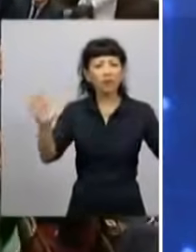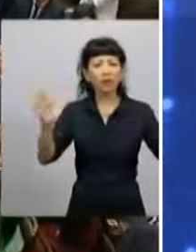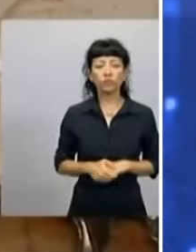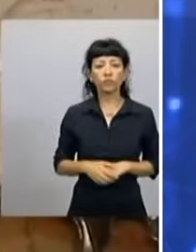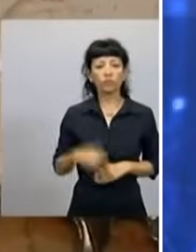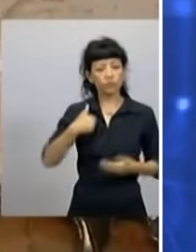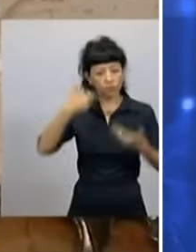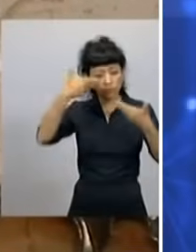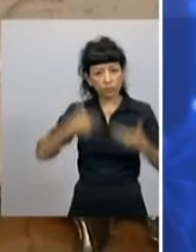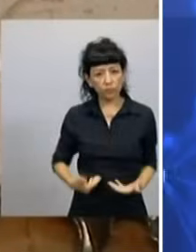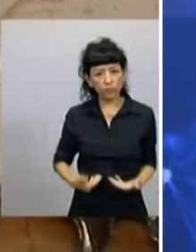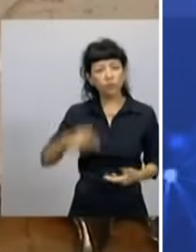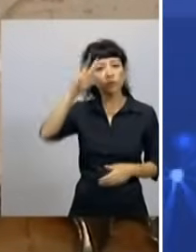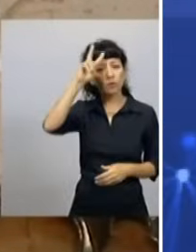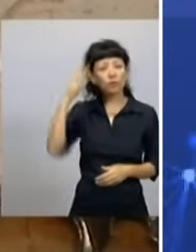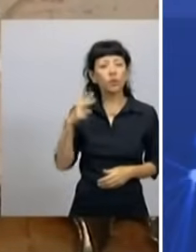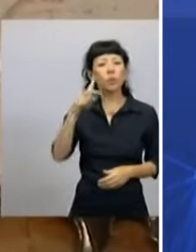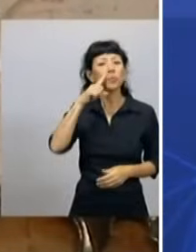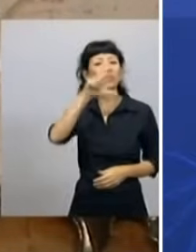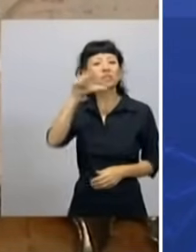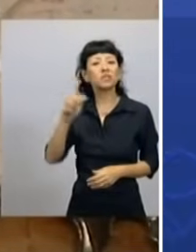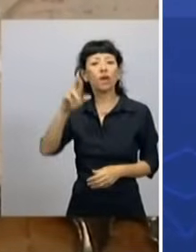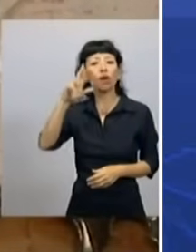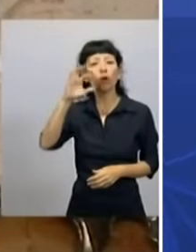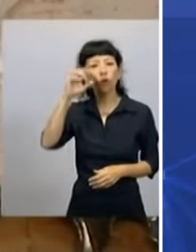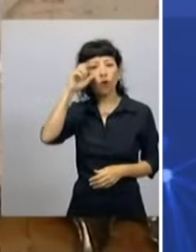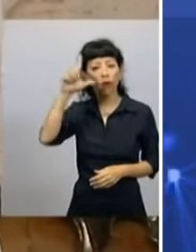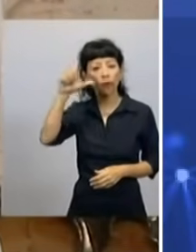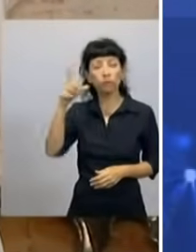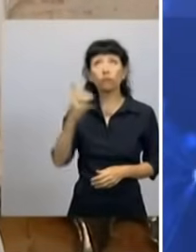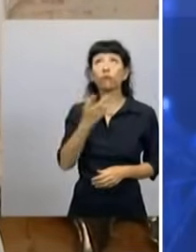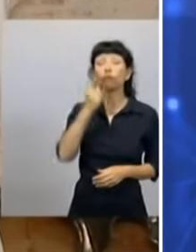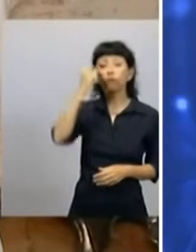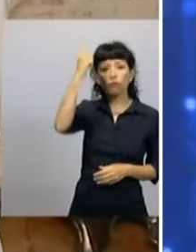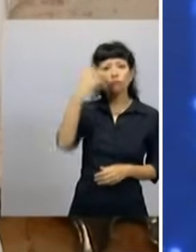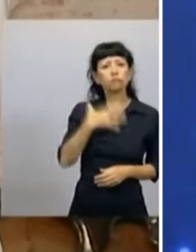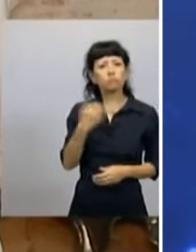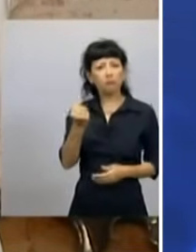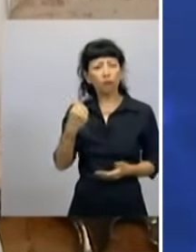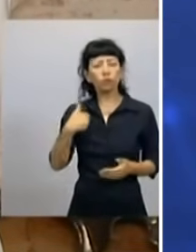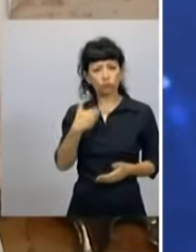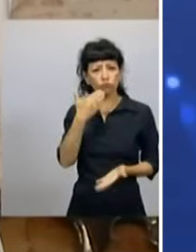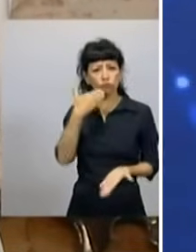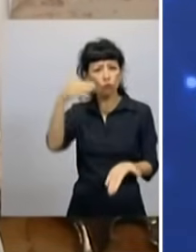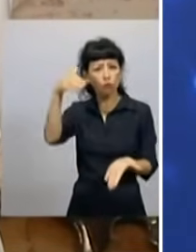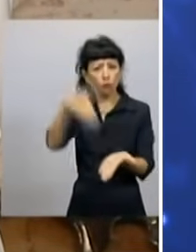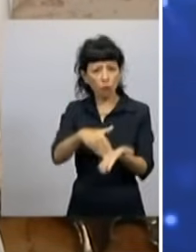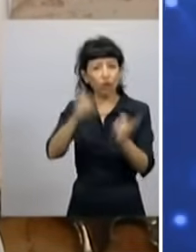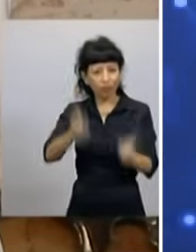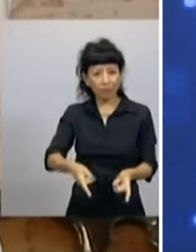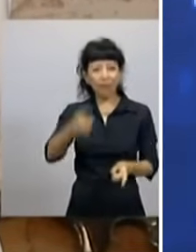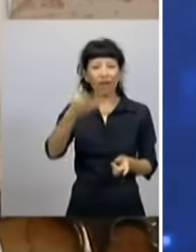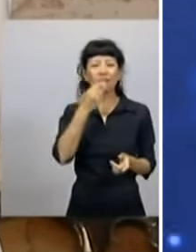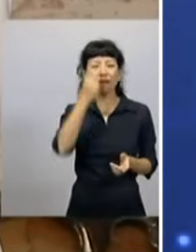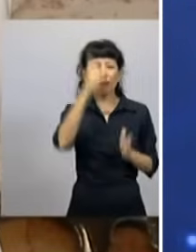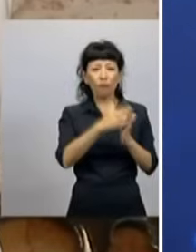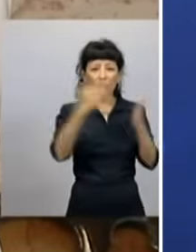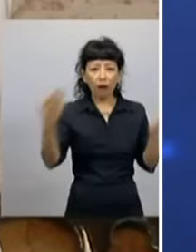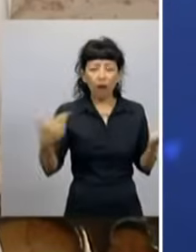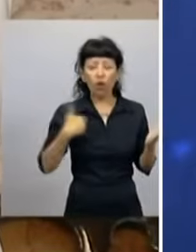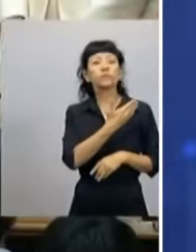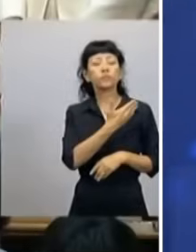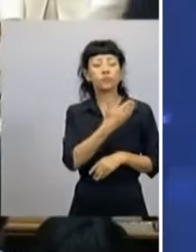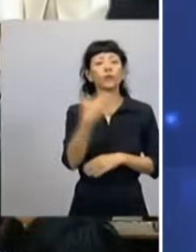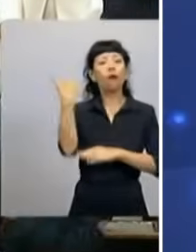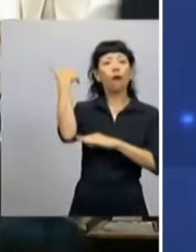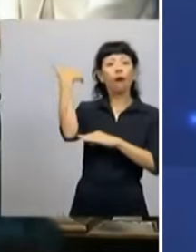ministro húngaro, por decir algo. Orbán. Entonces, claro, eso podría ser. Ahora, no sé cuánto en